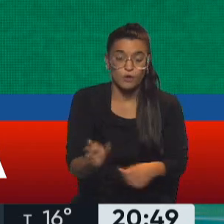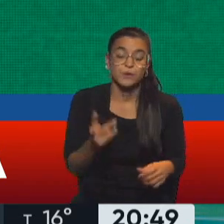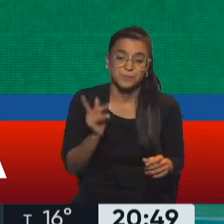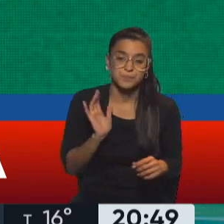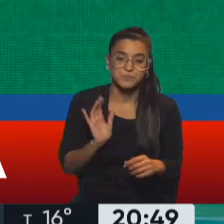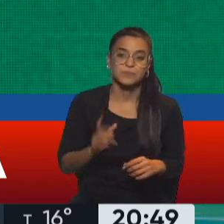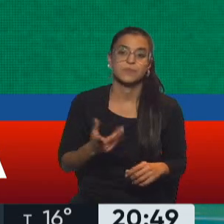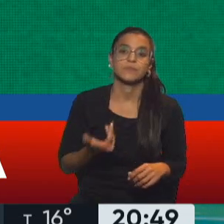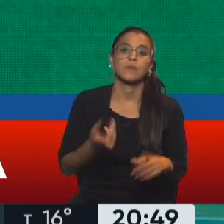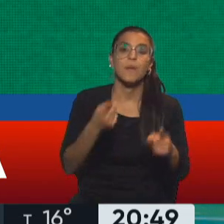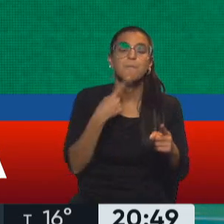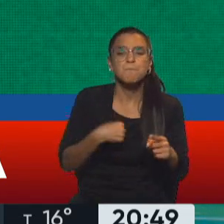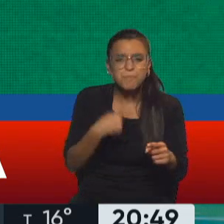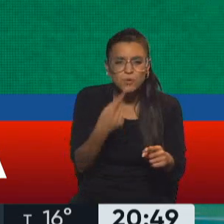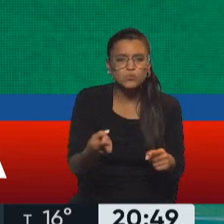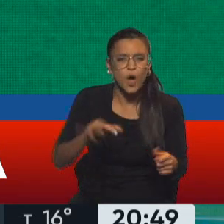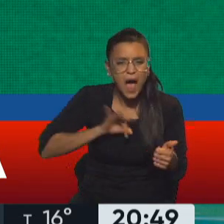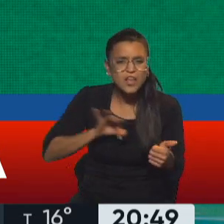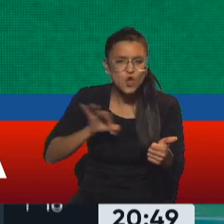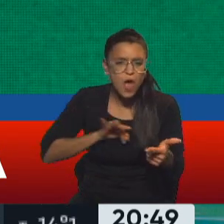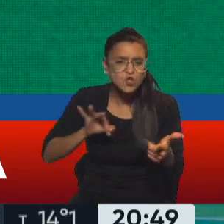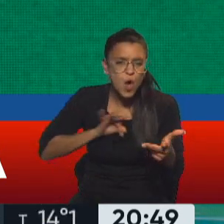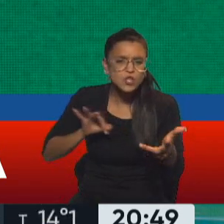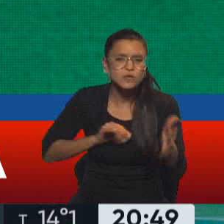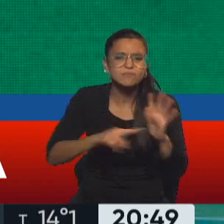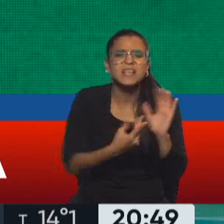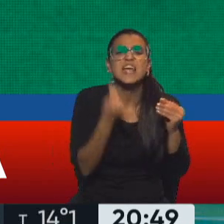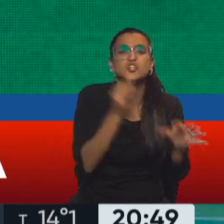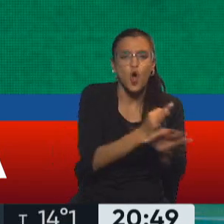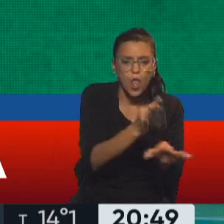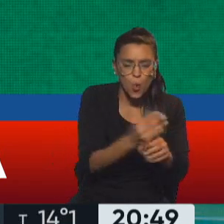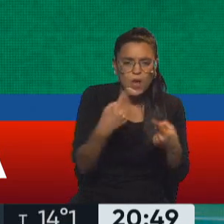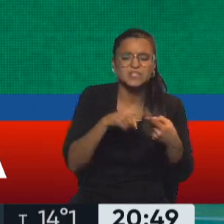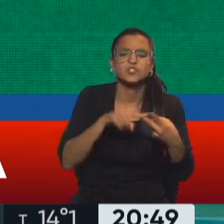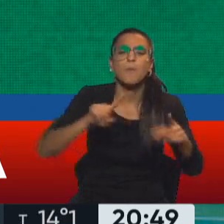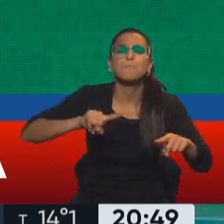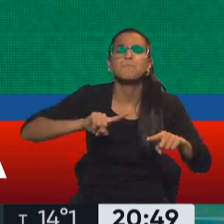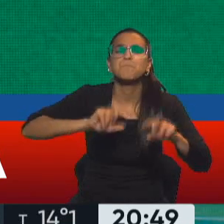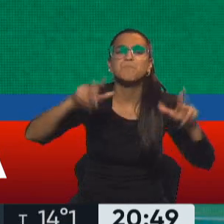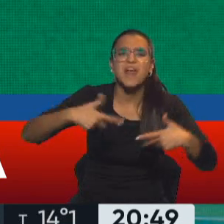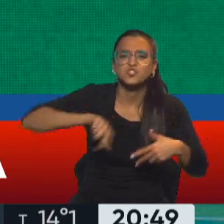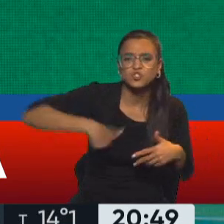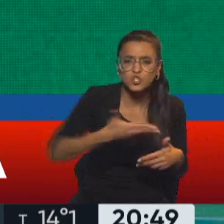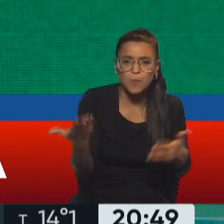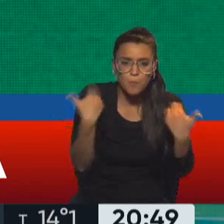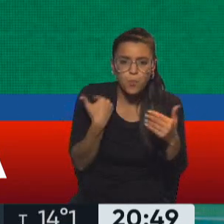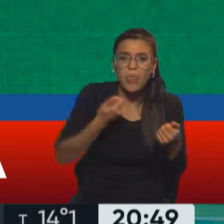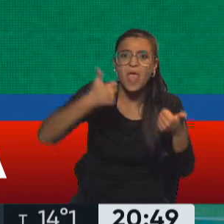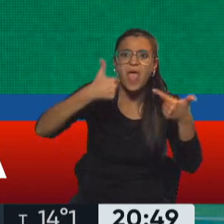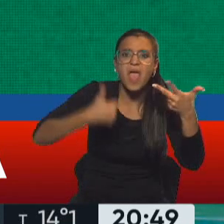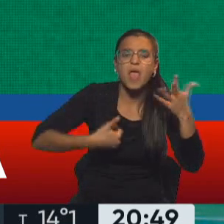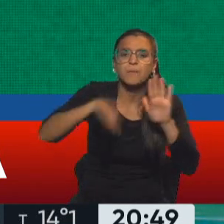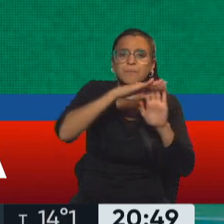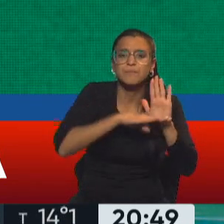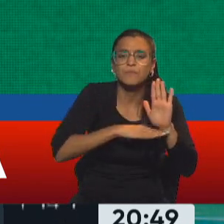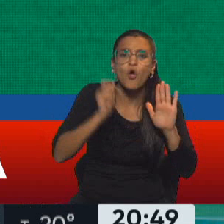Ahora, mi pregunta es, hace muchos años que está en Cava, ¿qué hizo con la educación? ¿Qué hizo con las políticas sociales? ¿Se pueden enumerar éxitos en cuanto a la